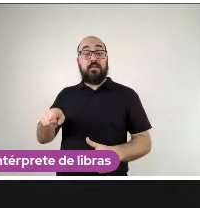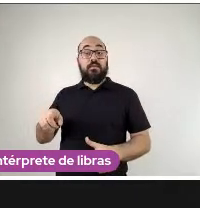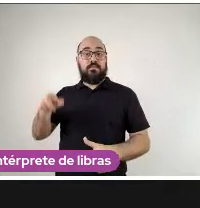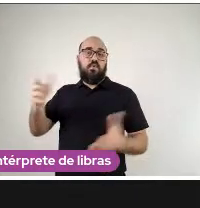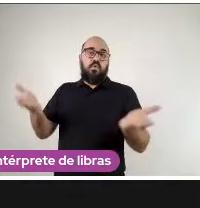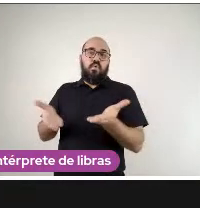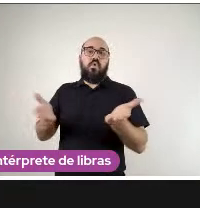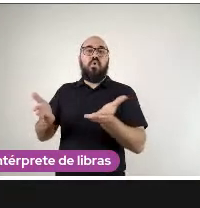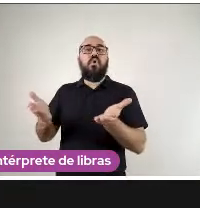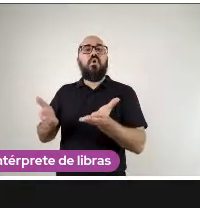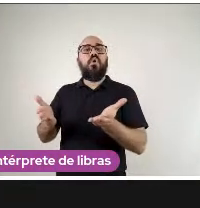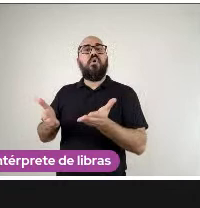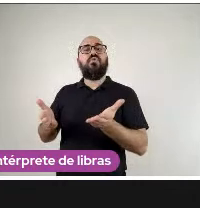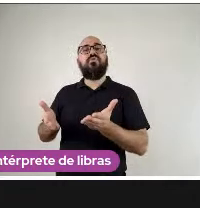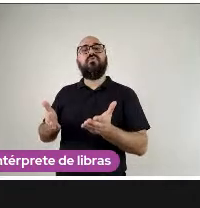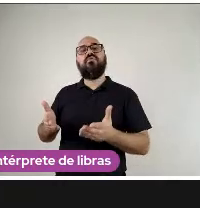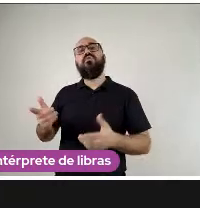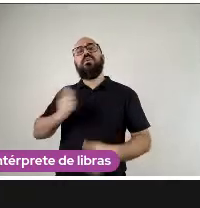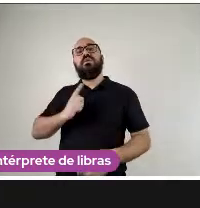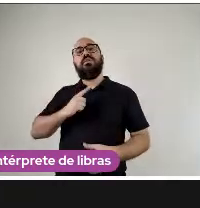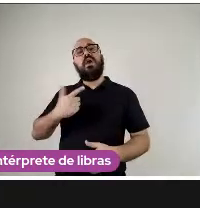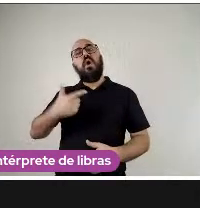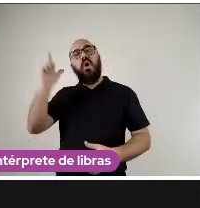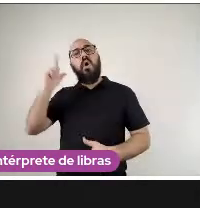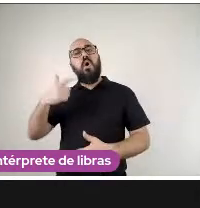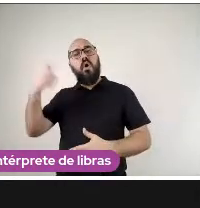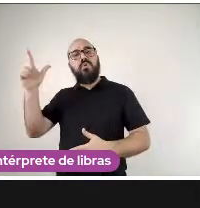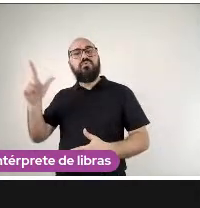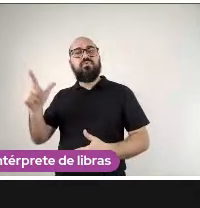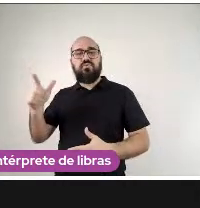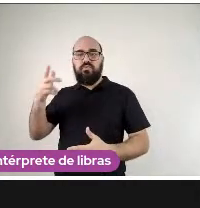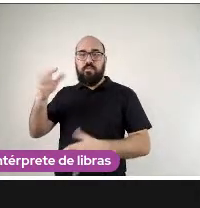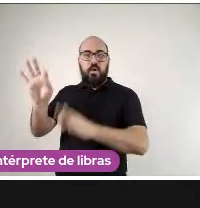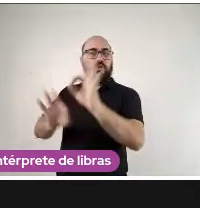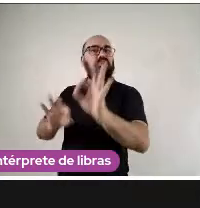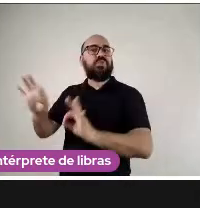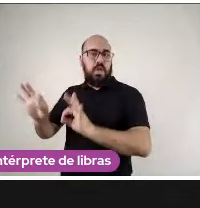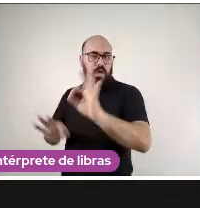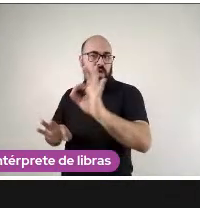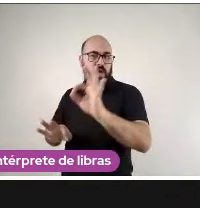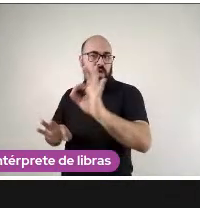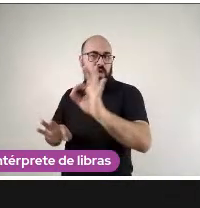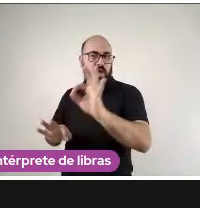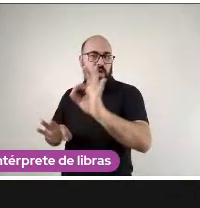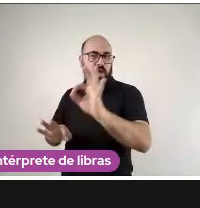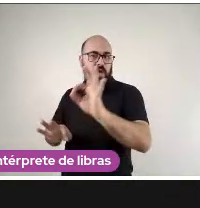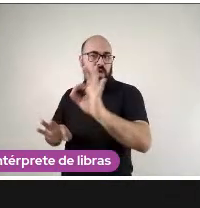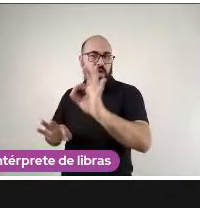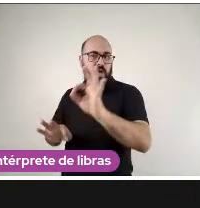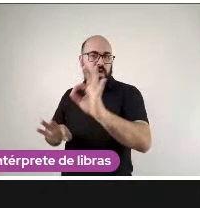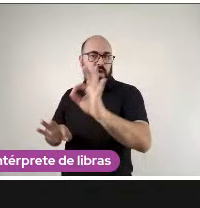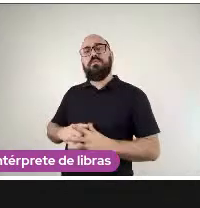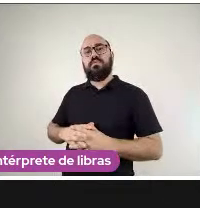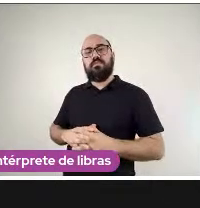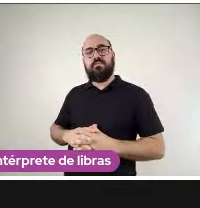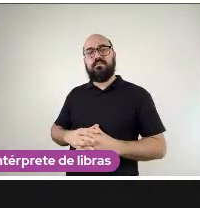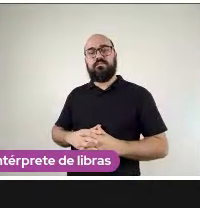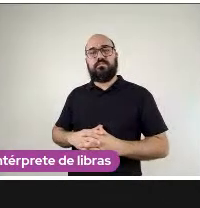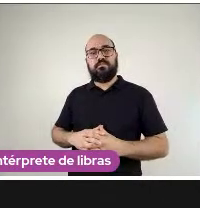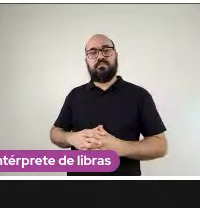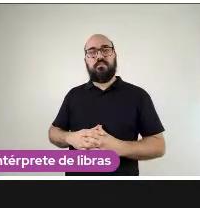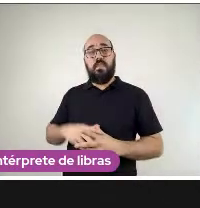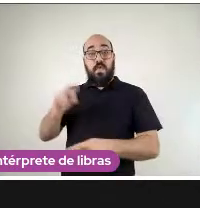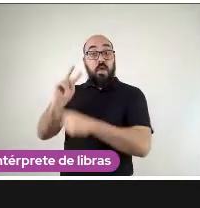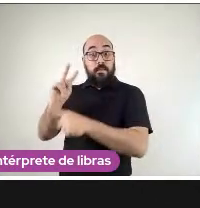de los proyectos es proteger el hábitat coralígeno. También tenemos curconias y corales rojos en el Mediterráneo, aunque mucha gente no lo